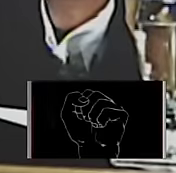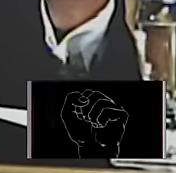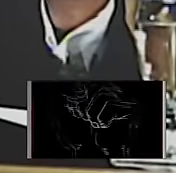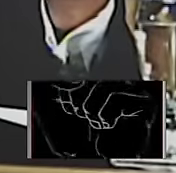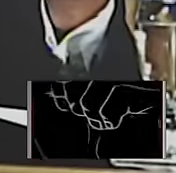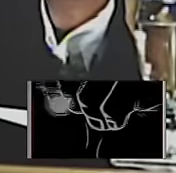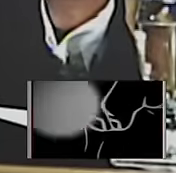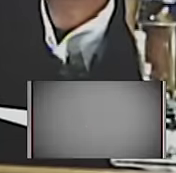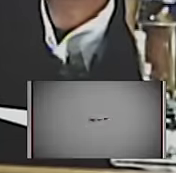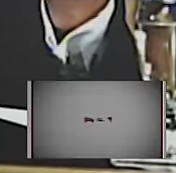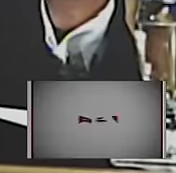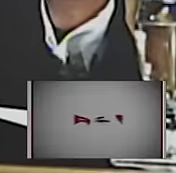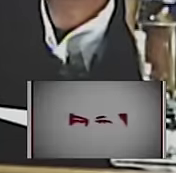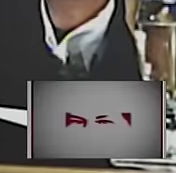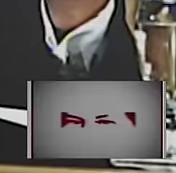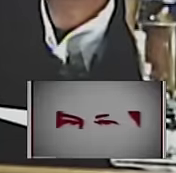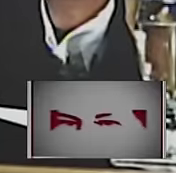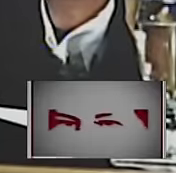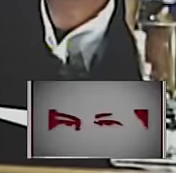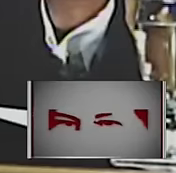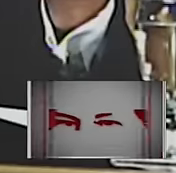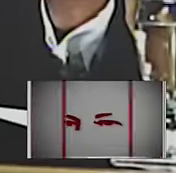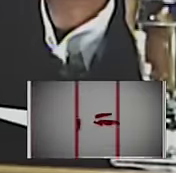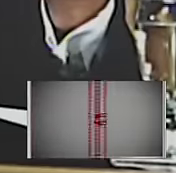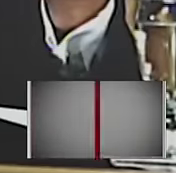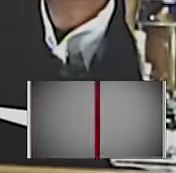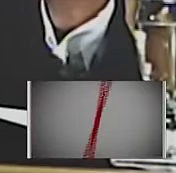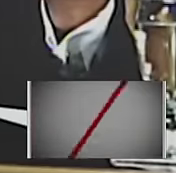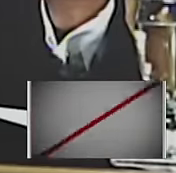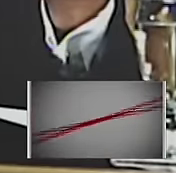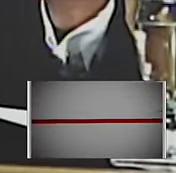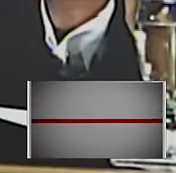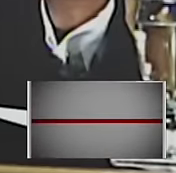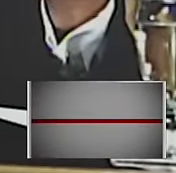Ullapari 89.5. En Sucre, Big Party